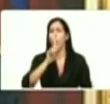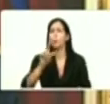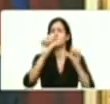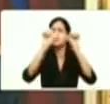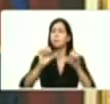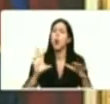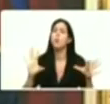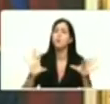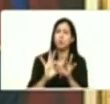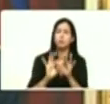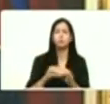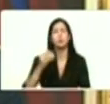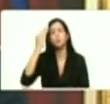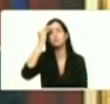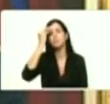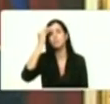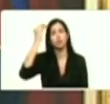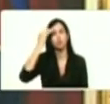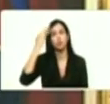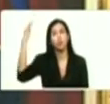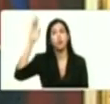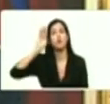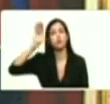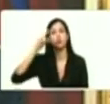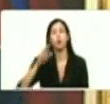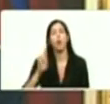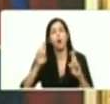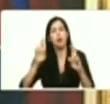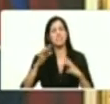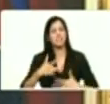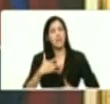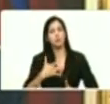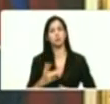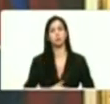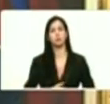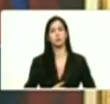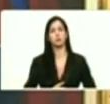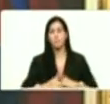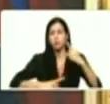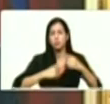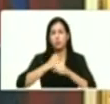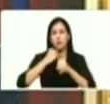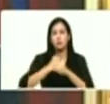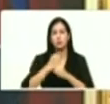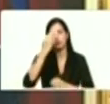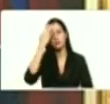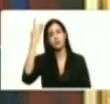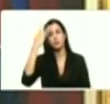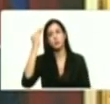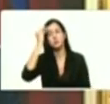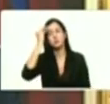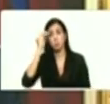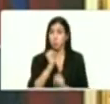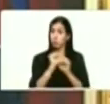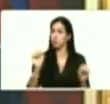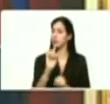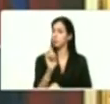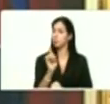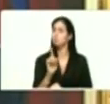sueño yo con esa meta como la siento en todos estos procesos de trabajo y no es inalcanzable